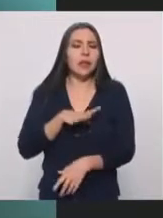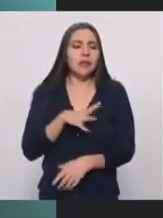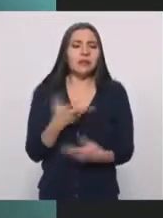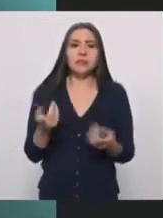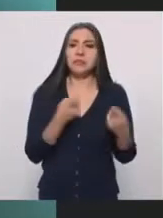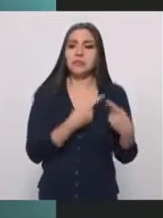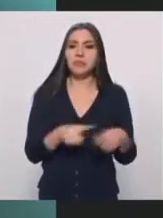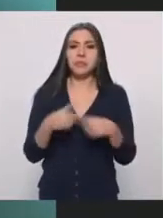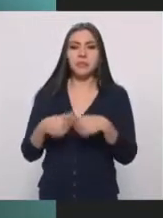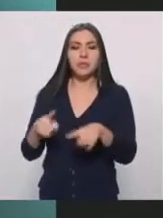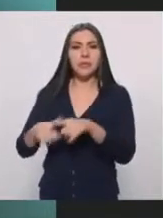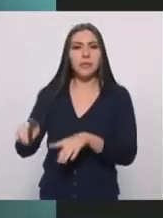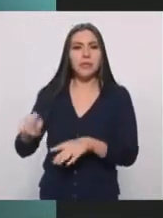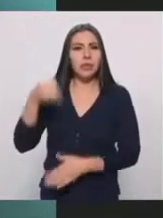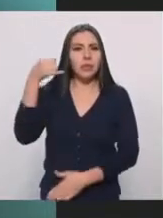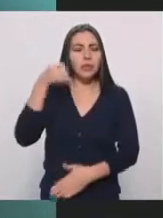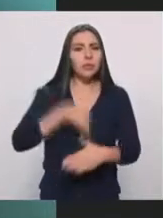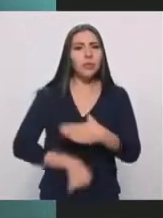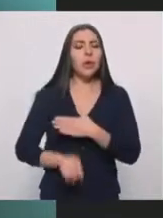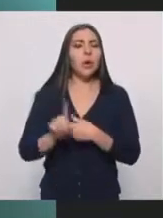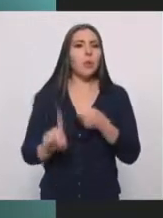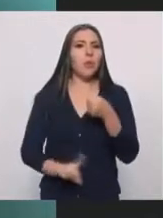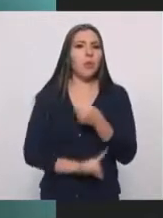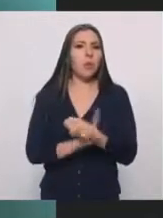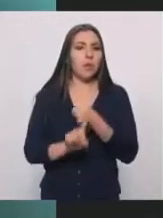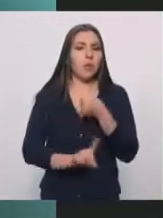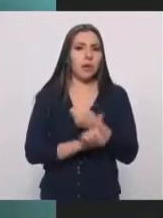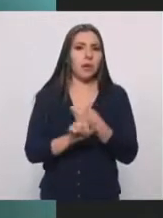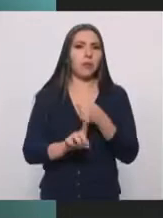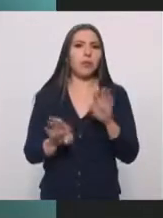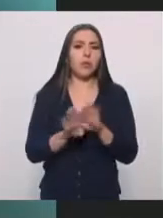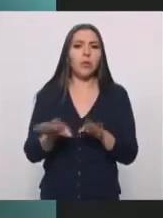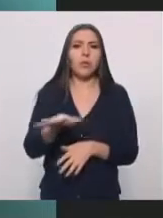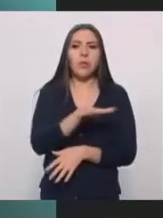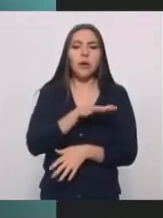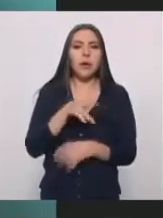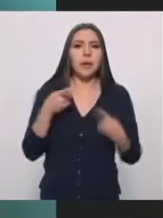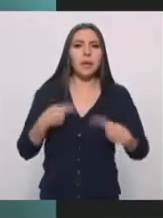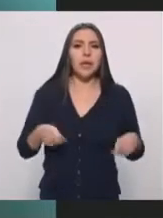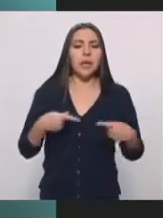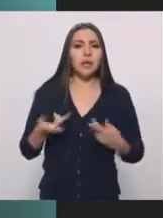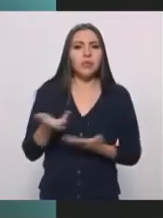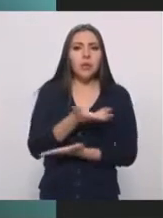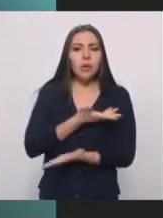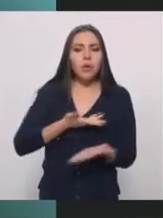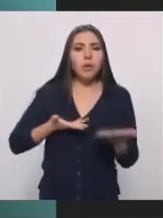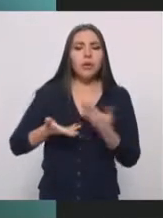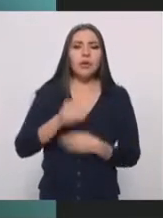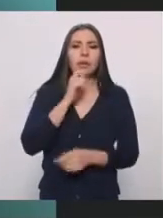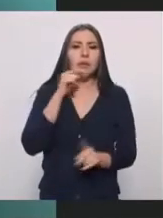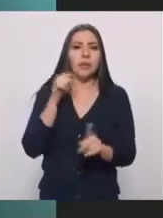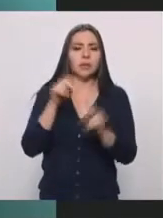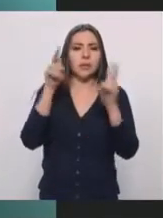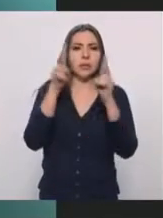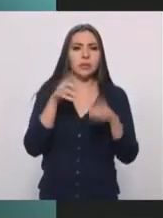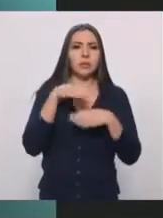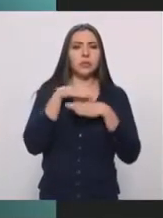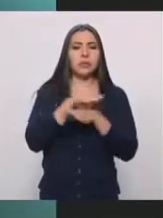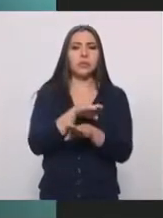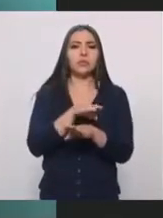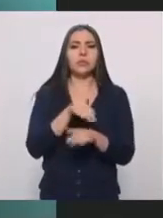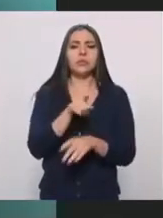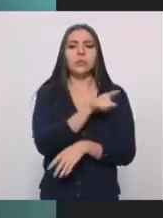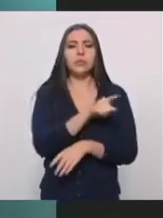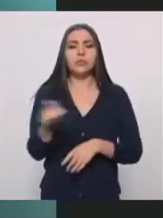serie de problemas profundos en las relaciones humanas y en particular en este tema de los padres entre